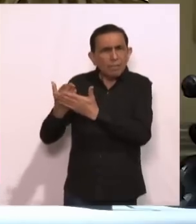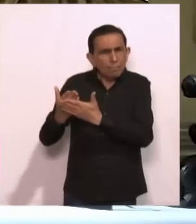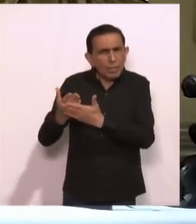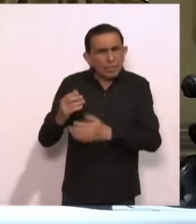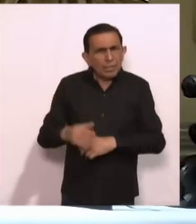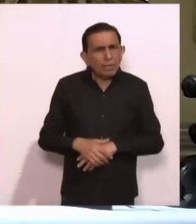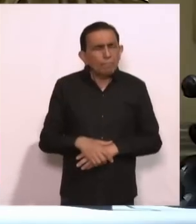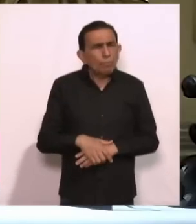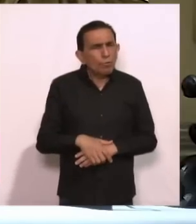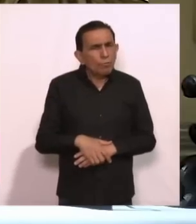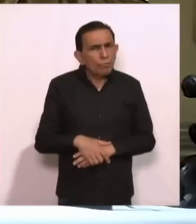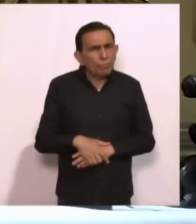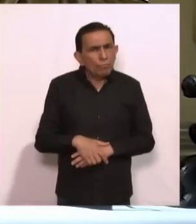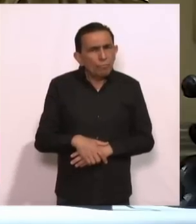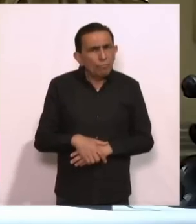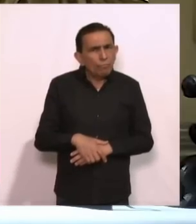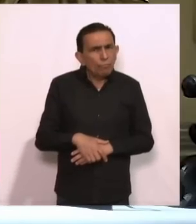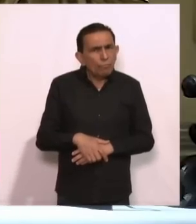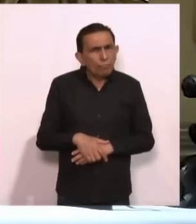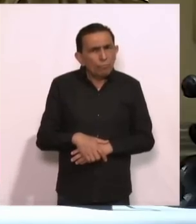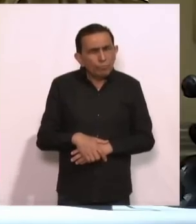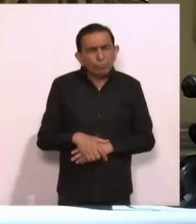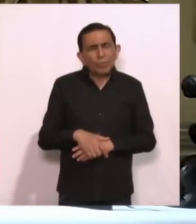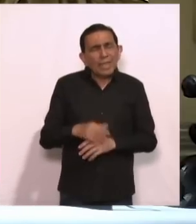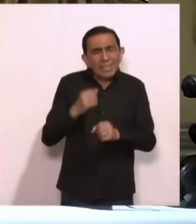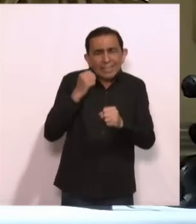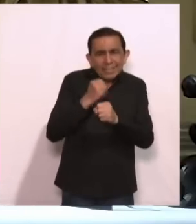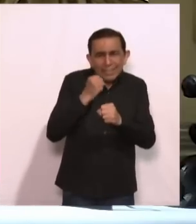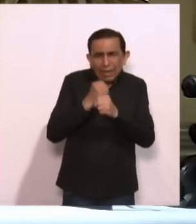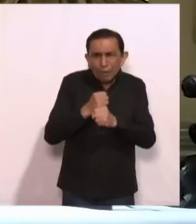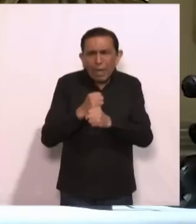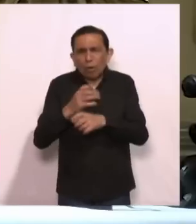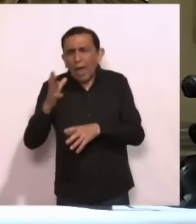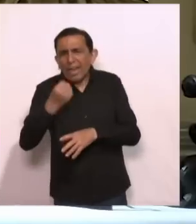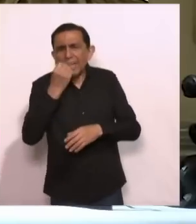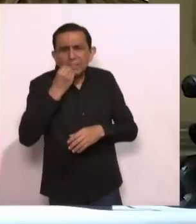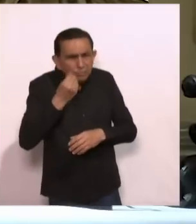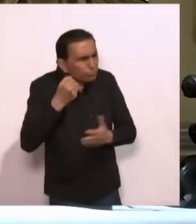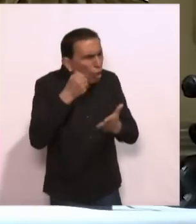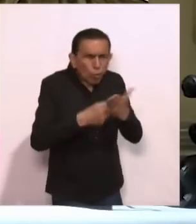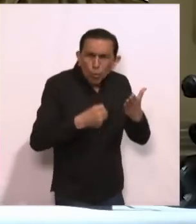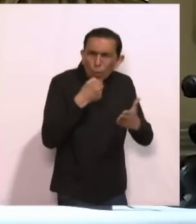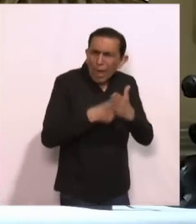les cuesta mucho tener el pan de cada día en la mesa, el trabajo digno en las manos.